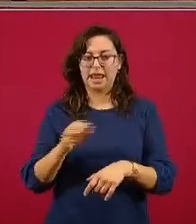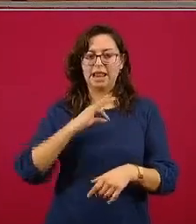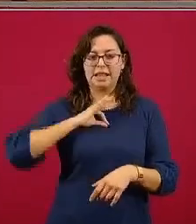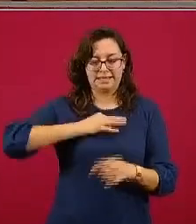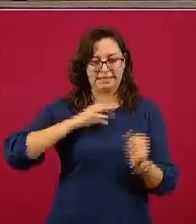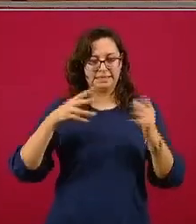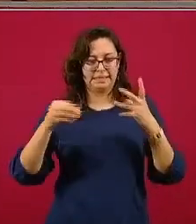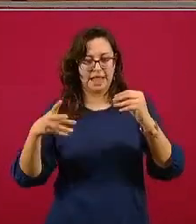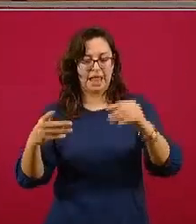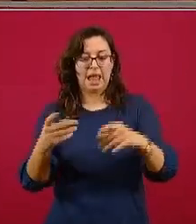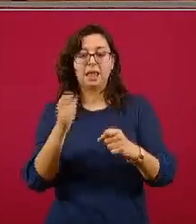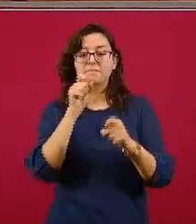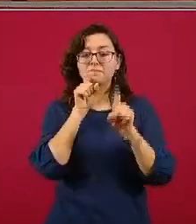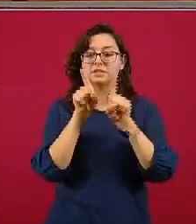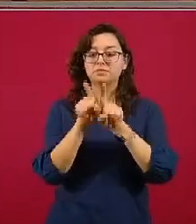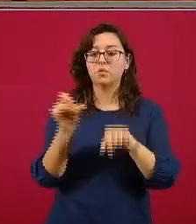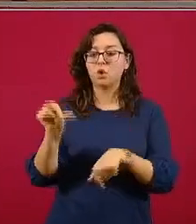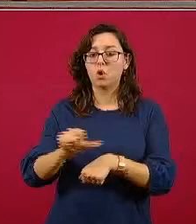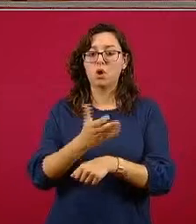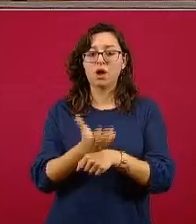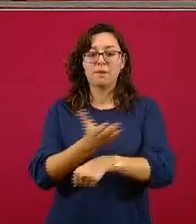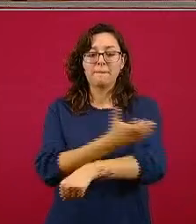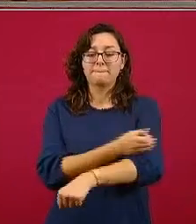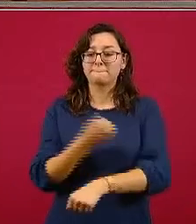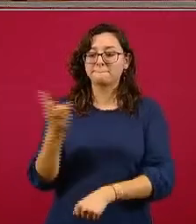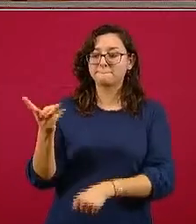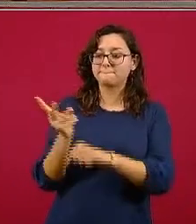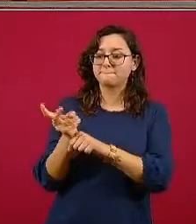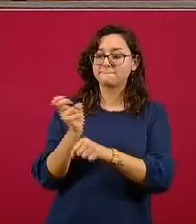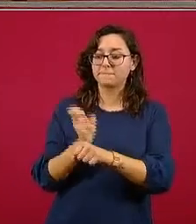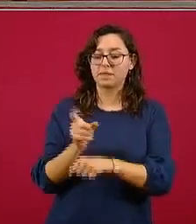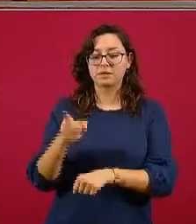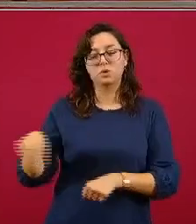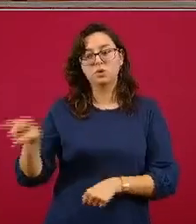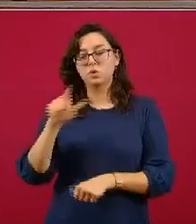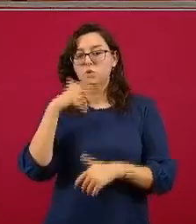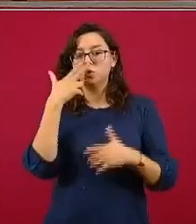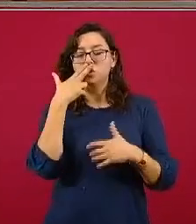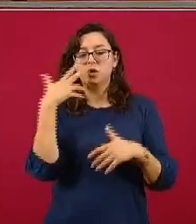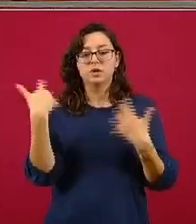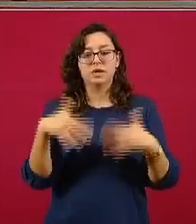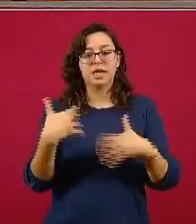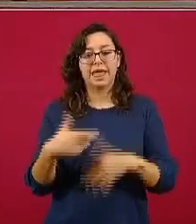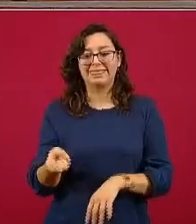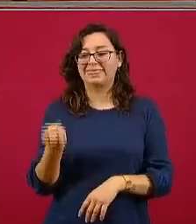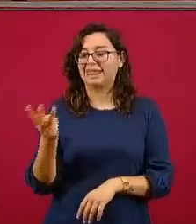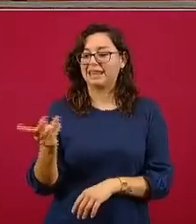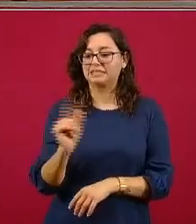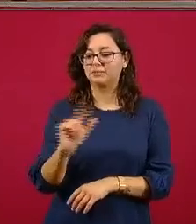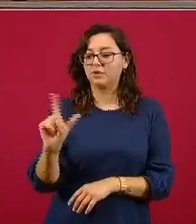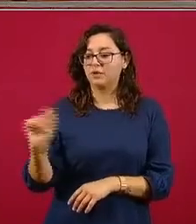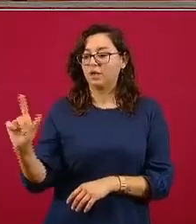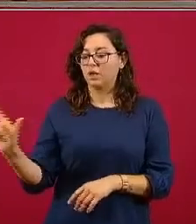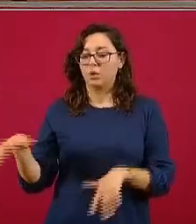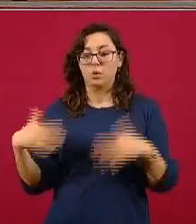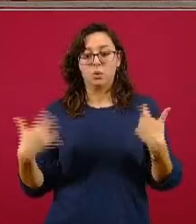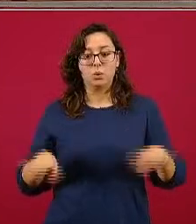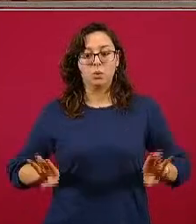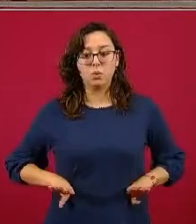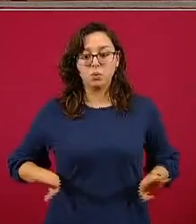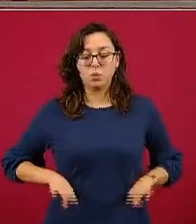tres invitados que apreciamos muchísimo. Son tres profesionales muy competentes, muy dedicados,